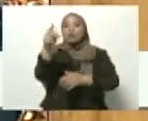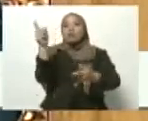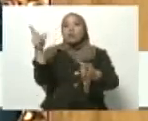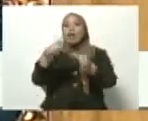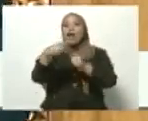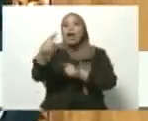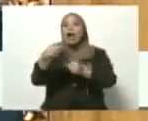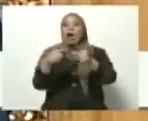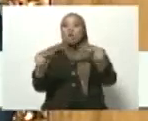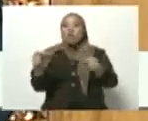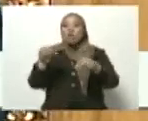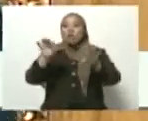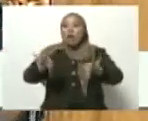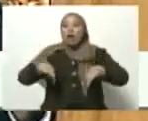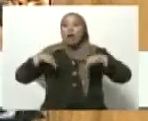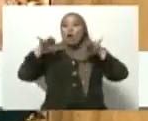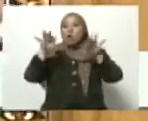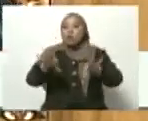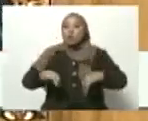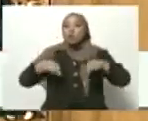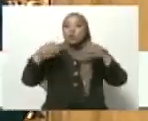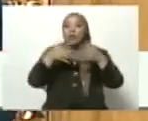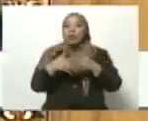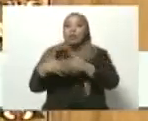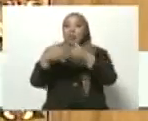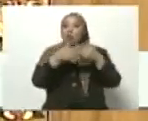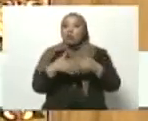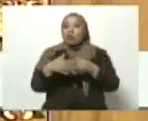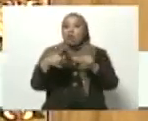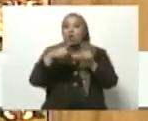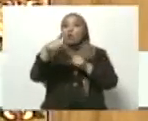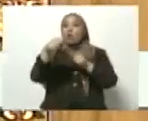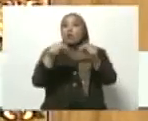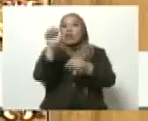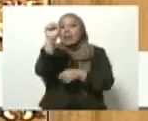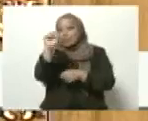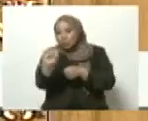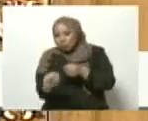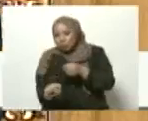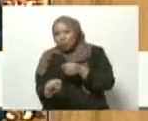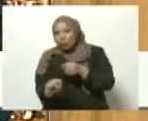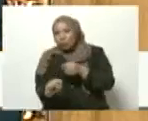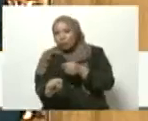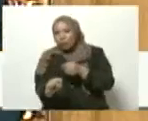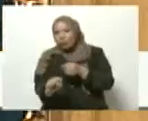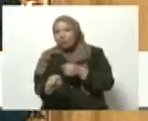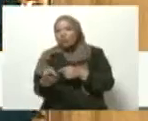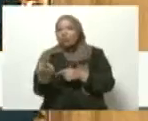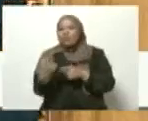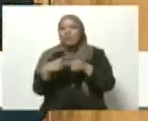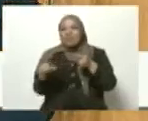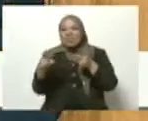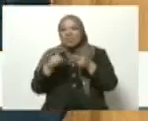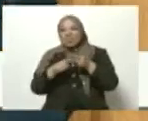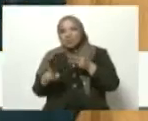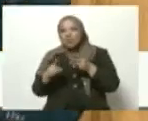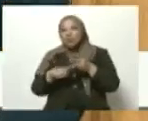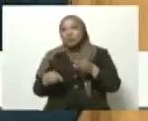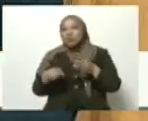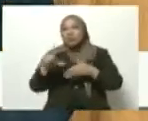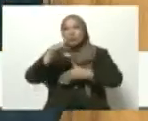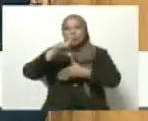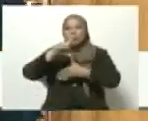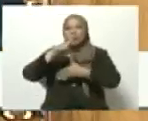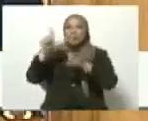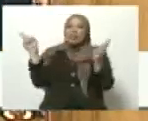incluidos. Corea del Sur, países que no los ven ustedes de Europa, están en esa alianza. Taiwán, esto, América Latina se